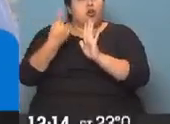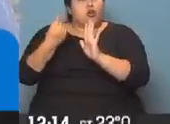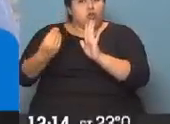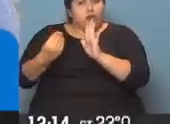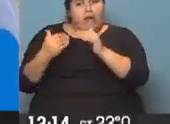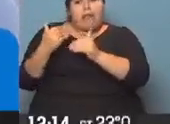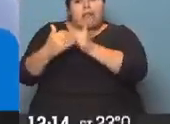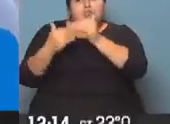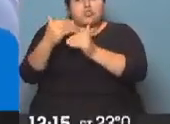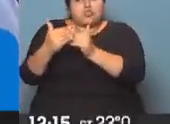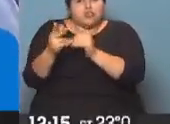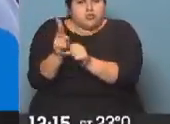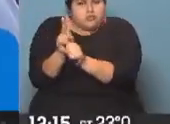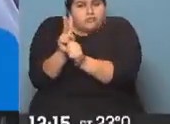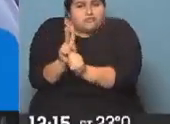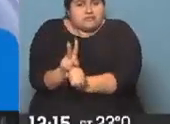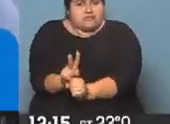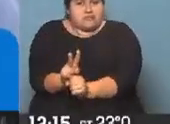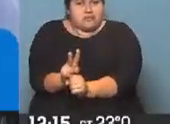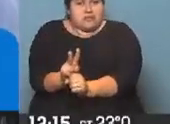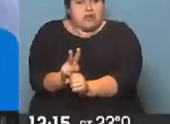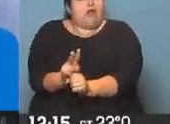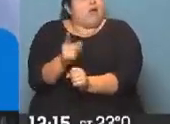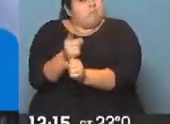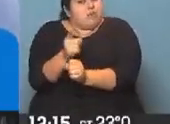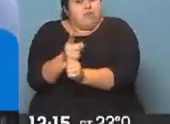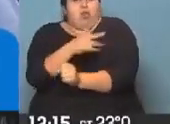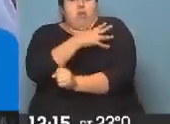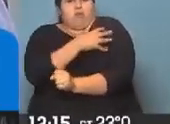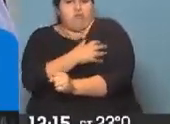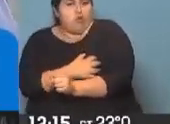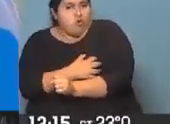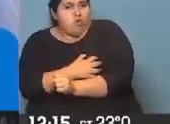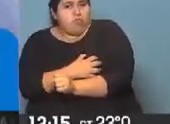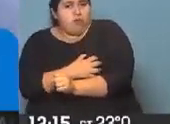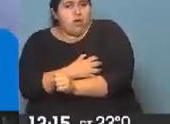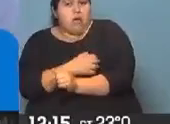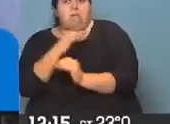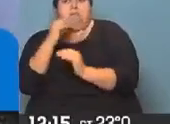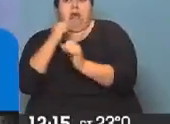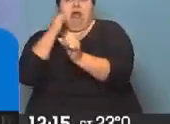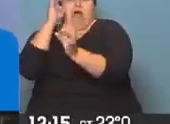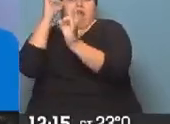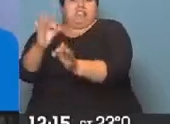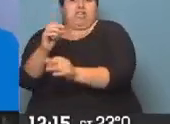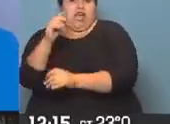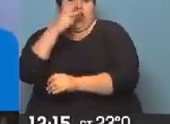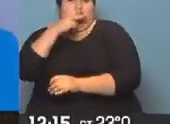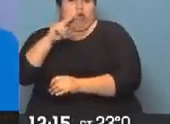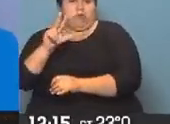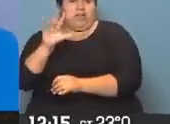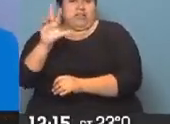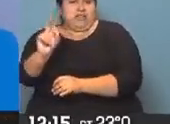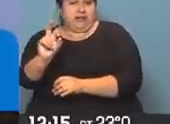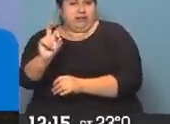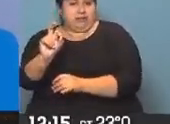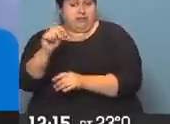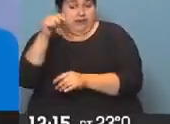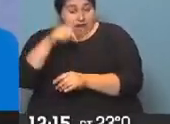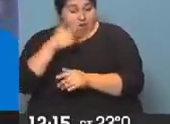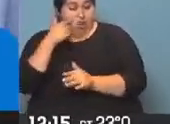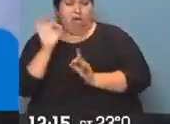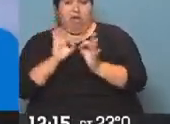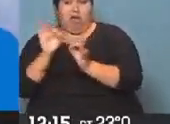Desarrollo Sostenible es reducir la pobreza a la mitad al año 2030. En esta tendencia no lo vamos a cumplir.